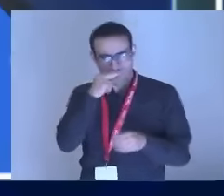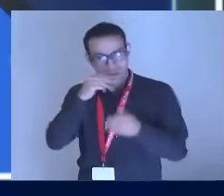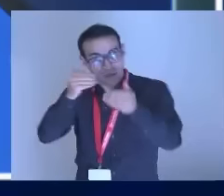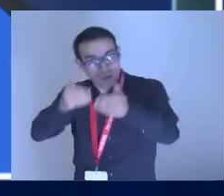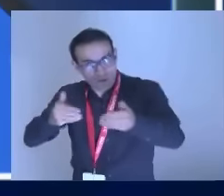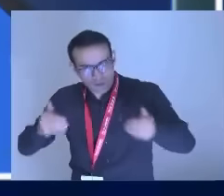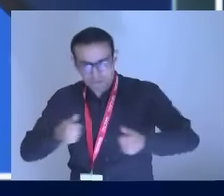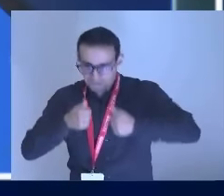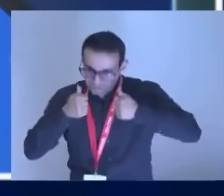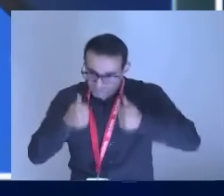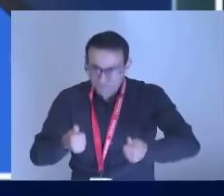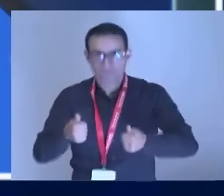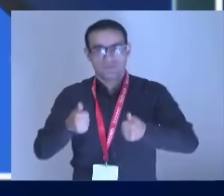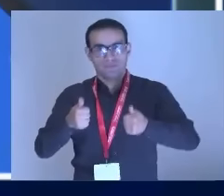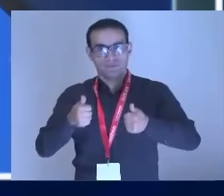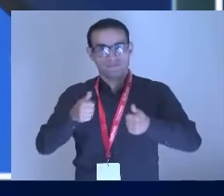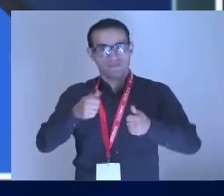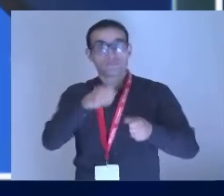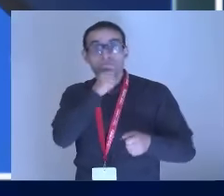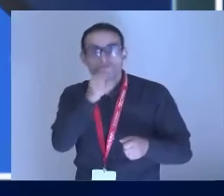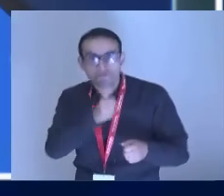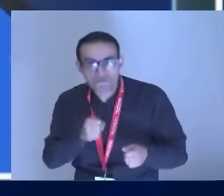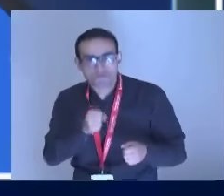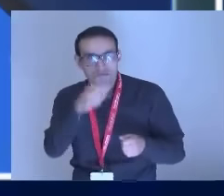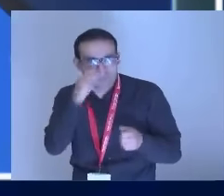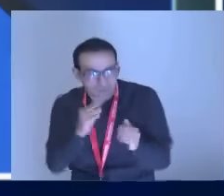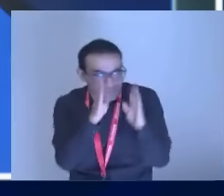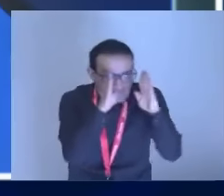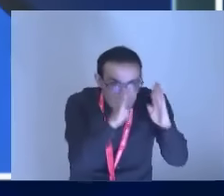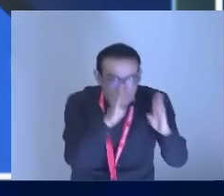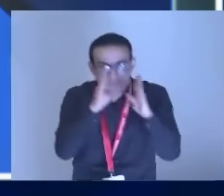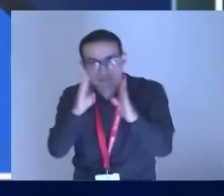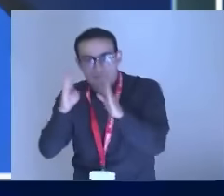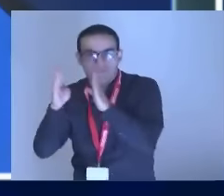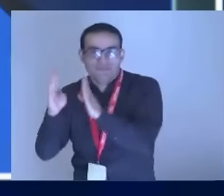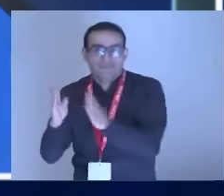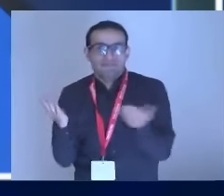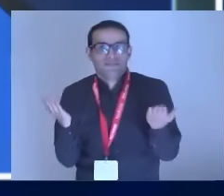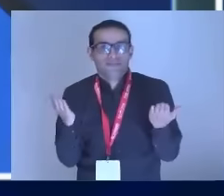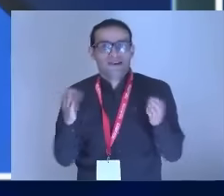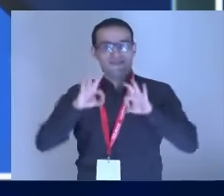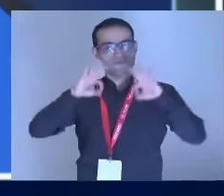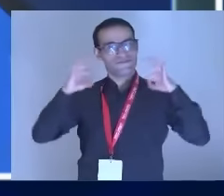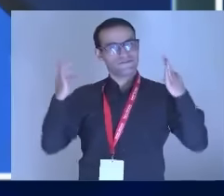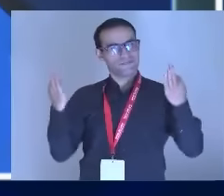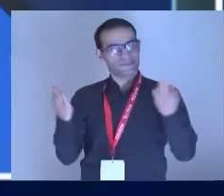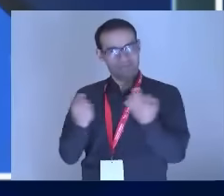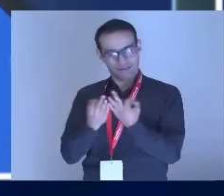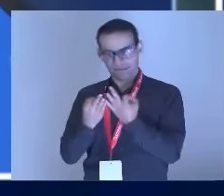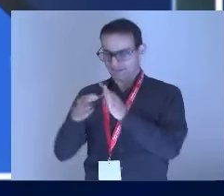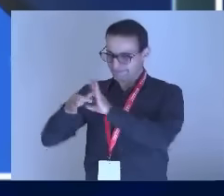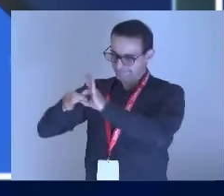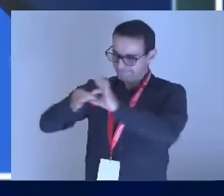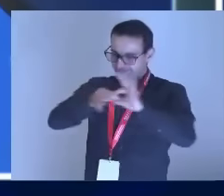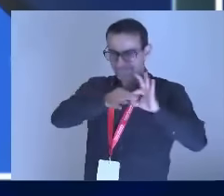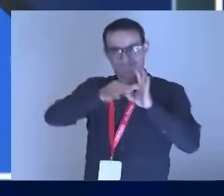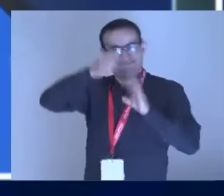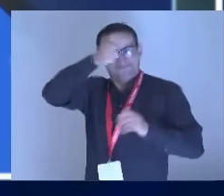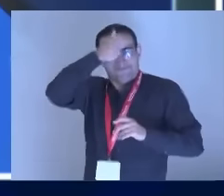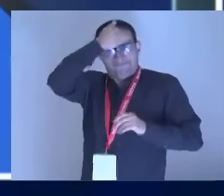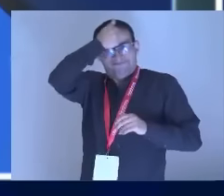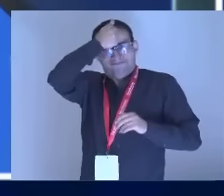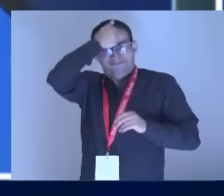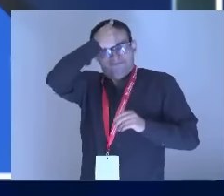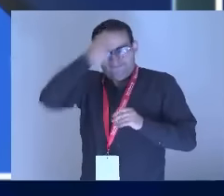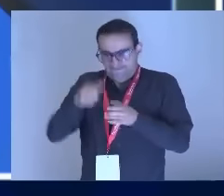realidad sean una prioridad cuando volvamos a creer en la familia como el núcleo más importante de la